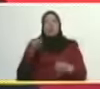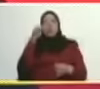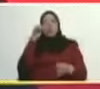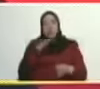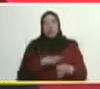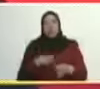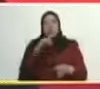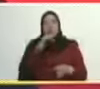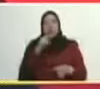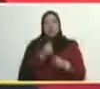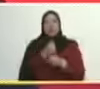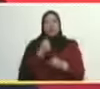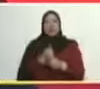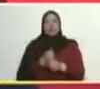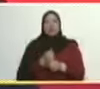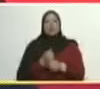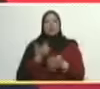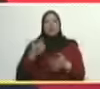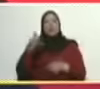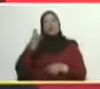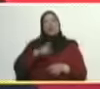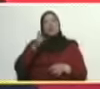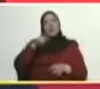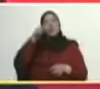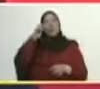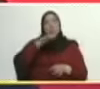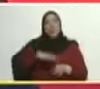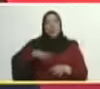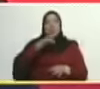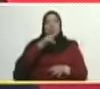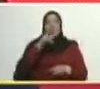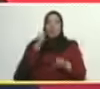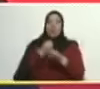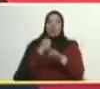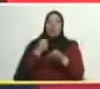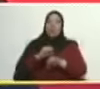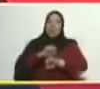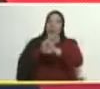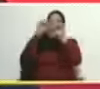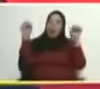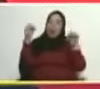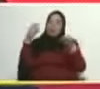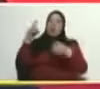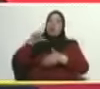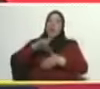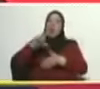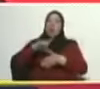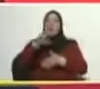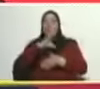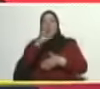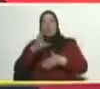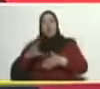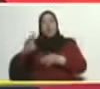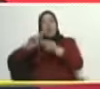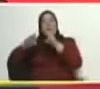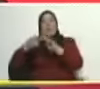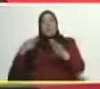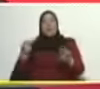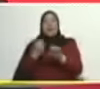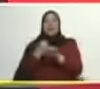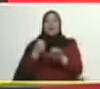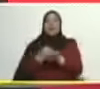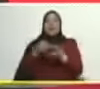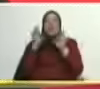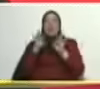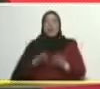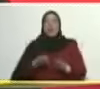hemos insistido en la necesidad de ratificar la proclama de América Latina y el Caribe como zona de paz. Hemos